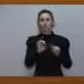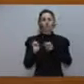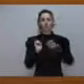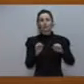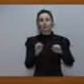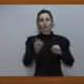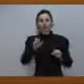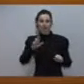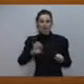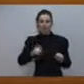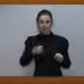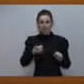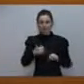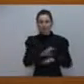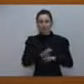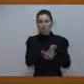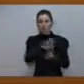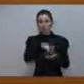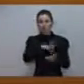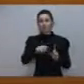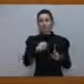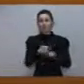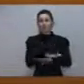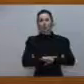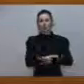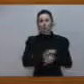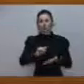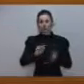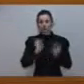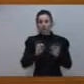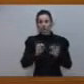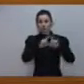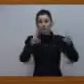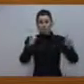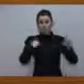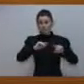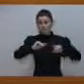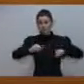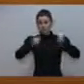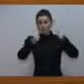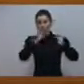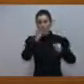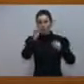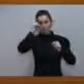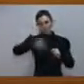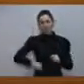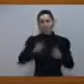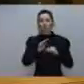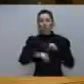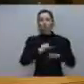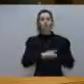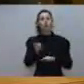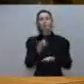es que el ERE se ha aprobado. Y la Consejería y el Gobierno han contratado con la misma empresa sabiendo que iba a haber un incumplimiento de